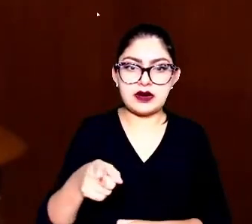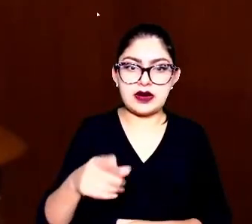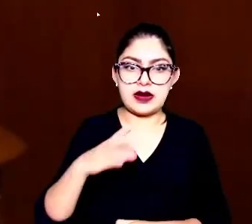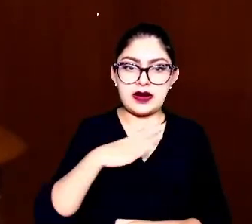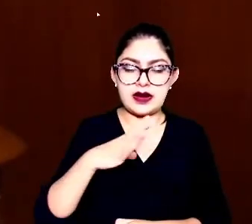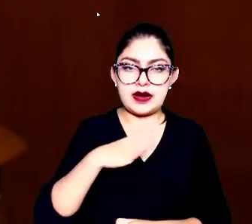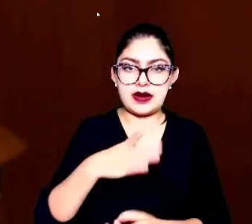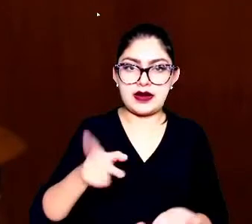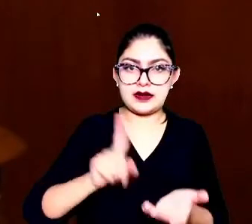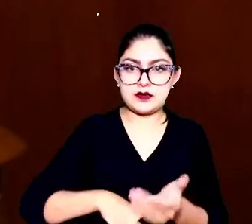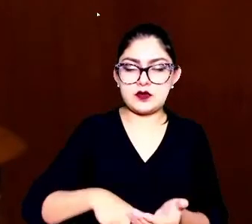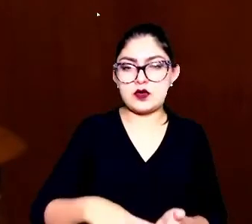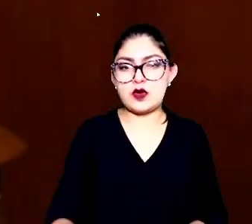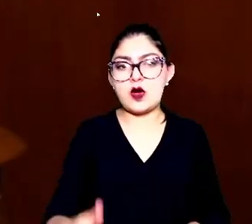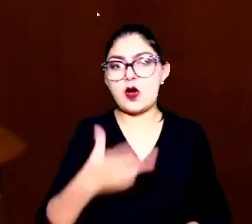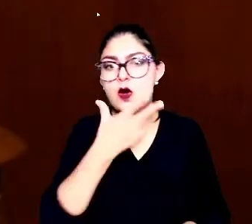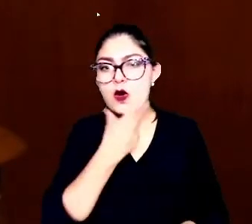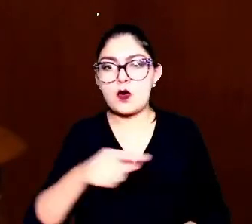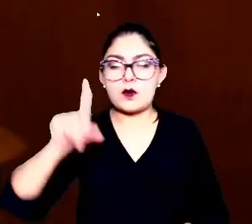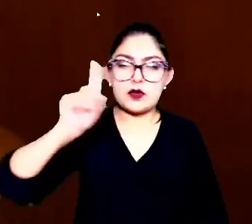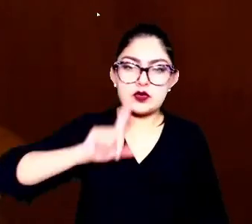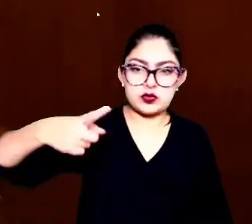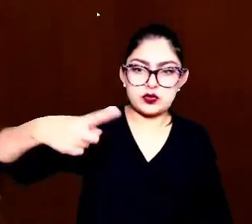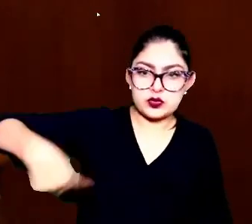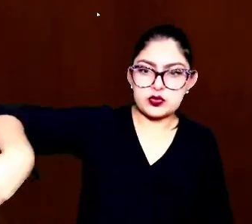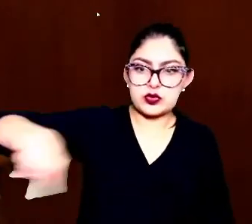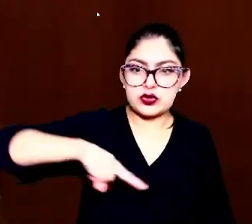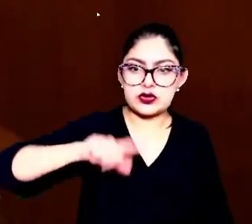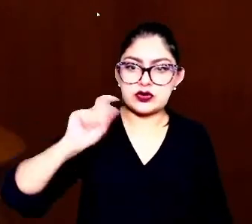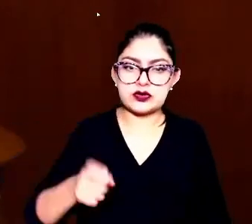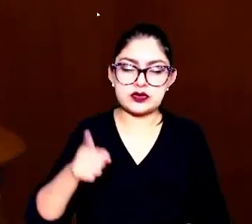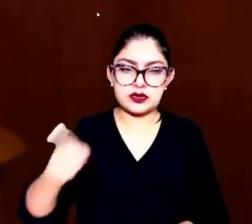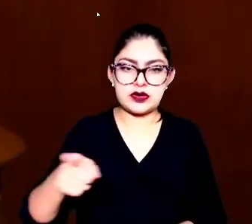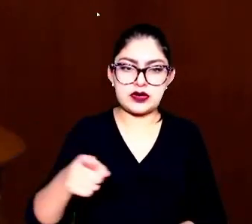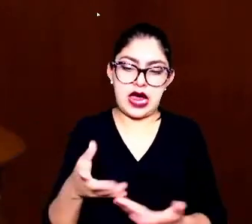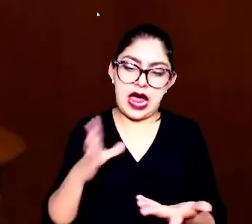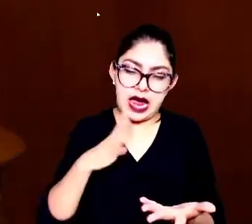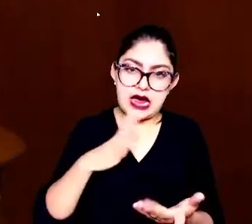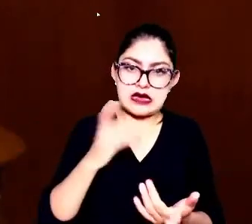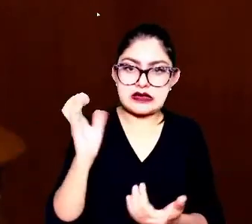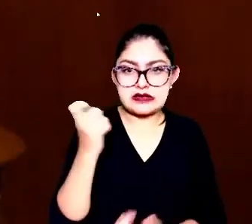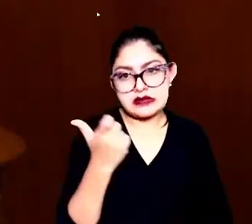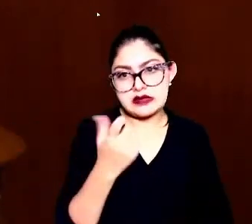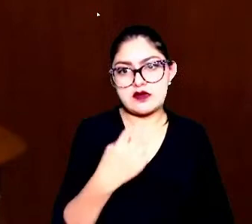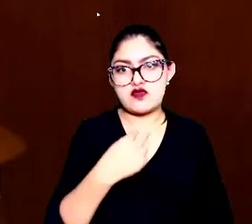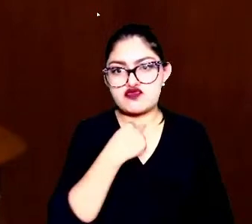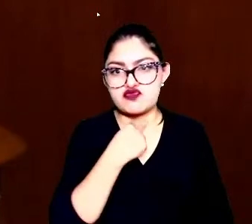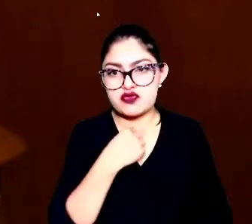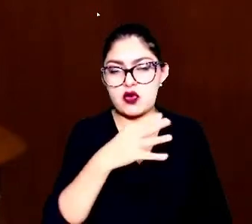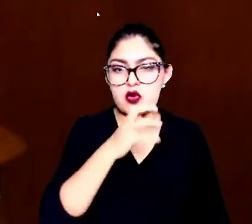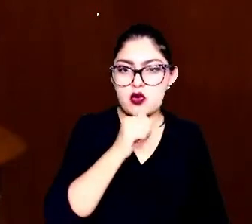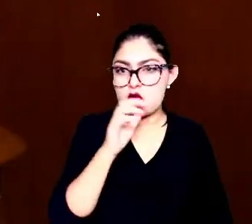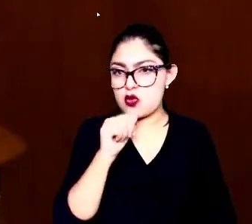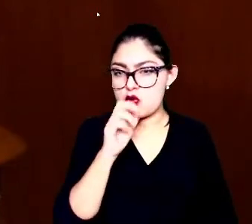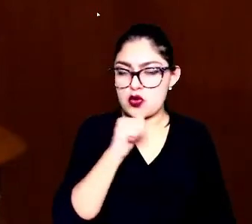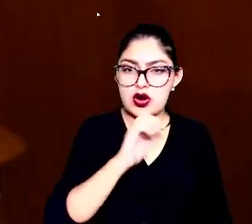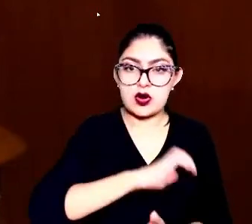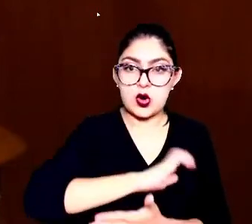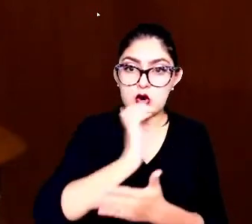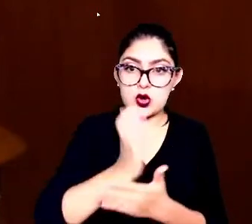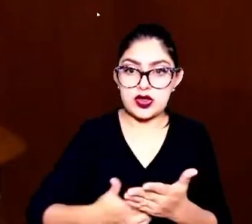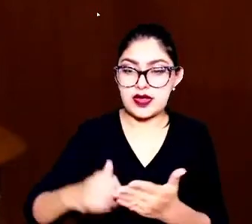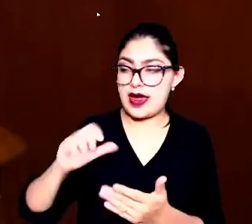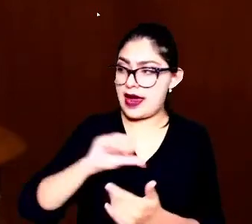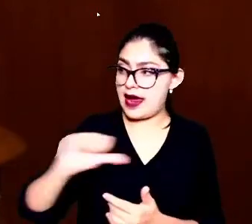y los trabajadores que por limitación económica estén impedidos de contratar un defensor